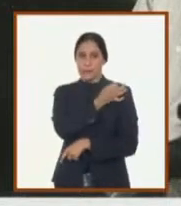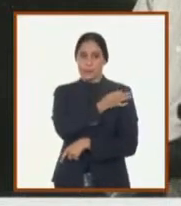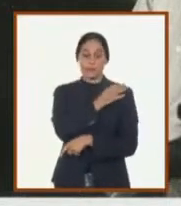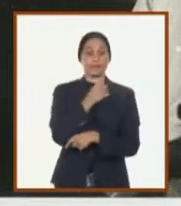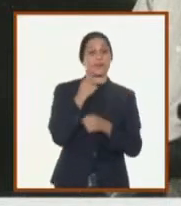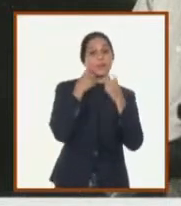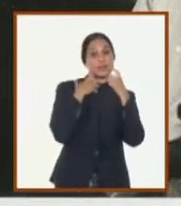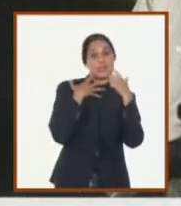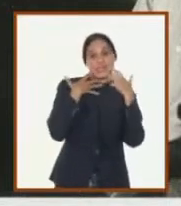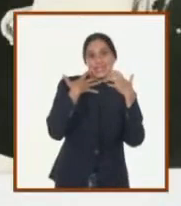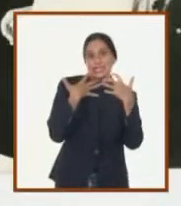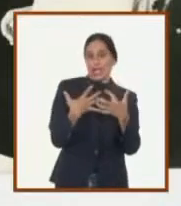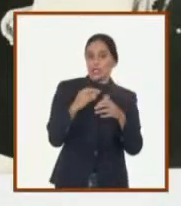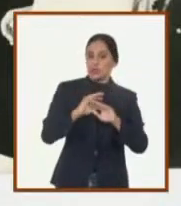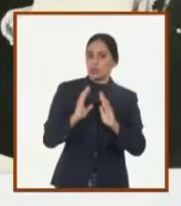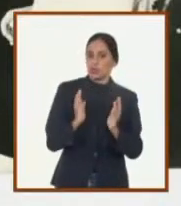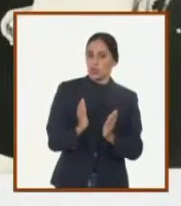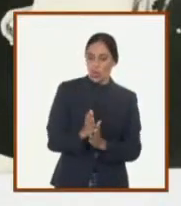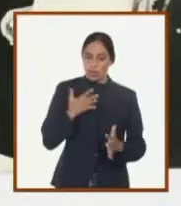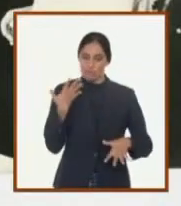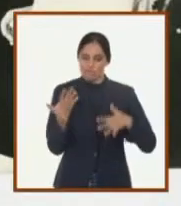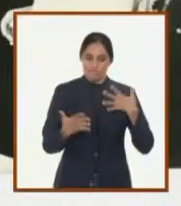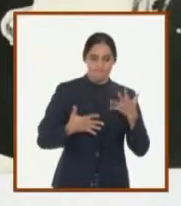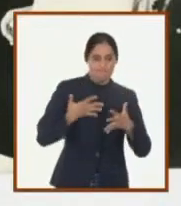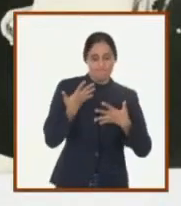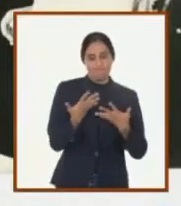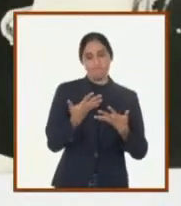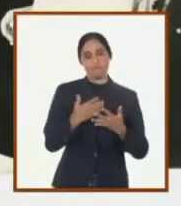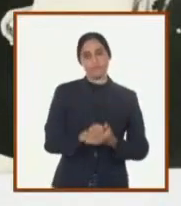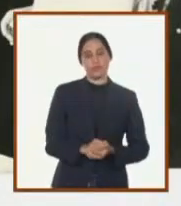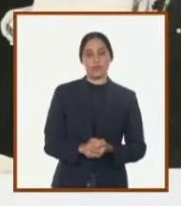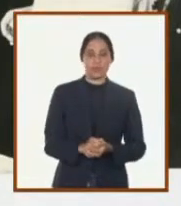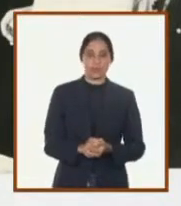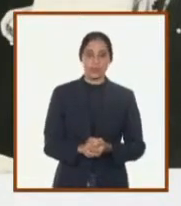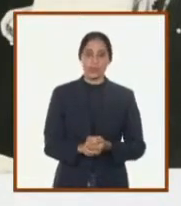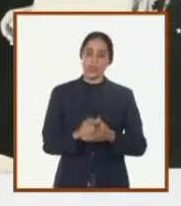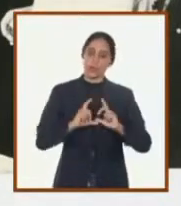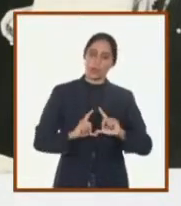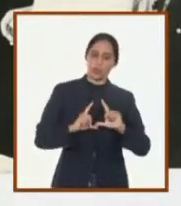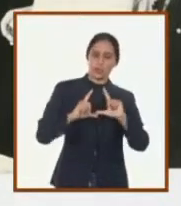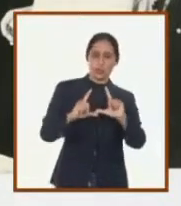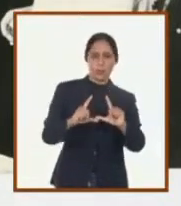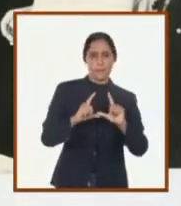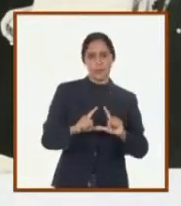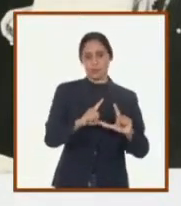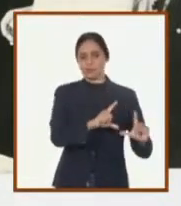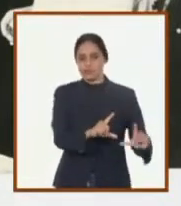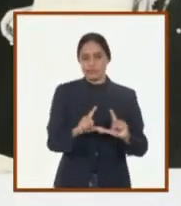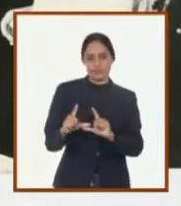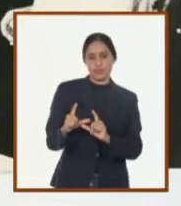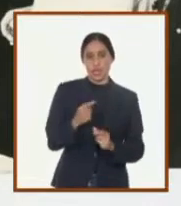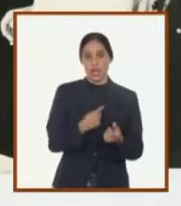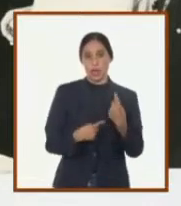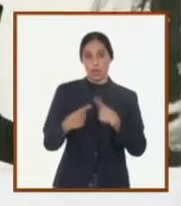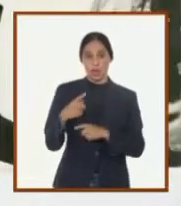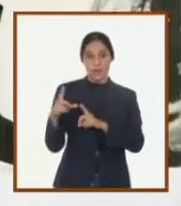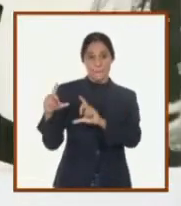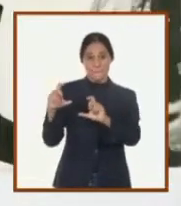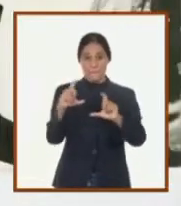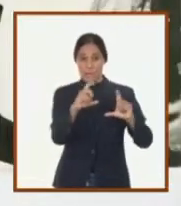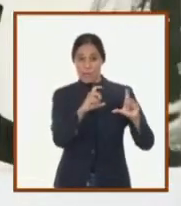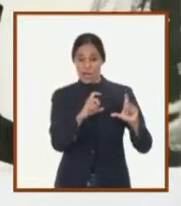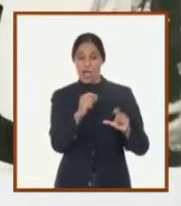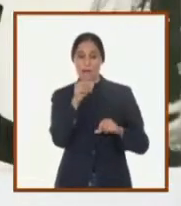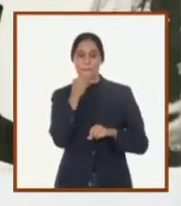realmente la un momento importante se hicieron con decoraciones y en esas imágenes que se han transmitido ahí